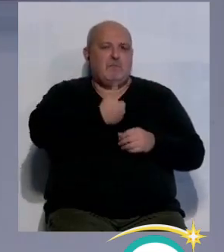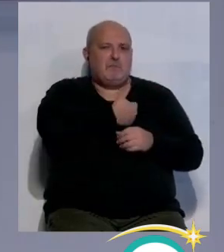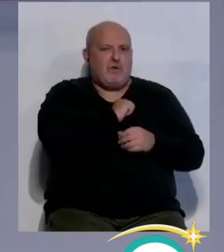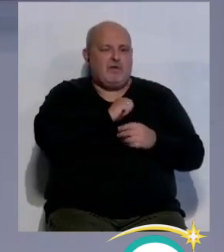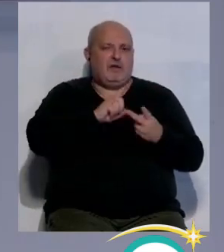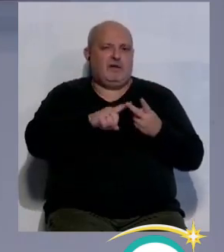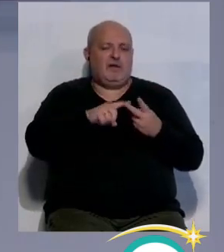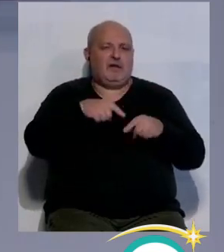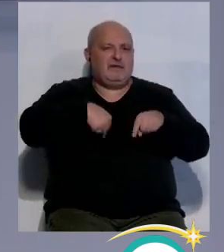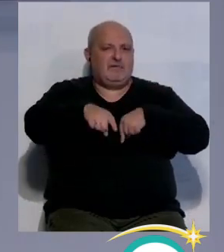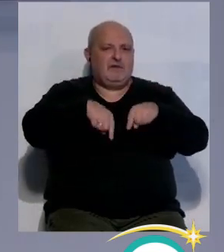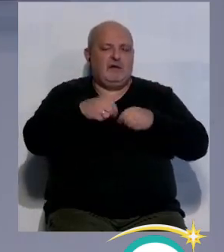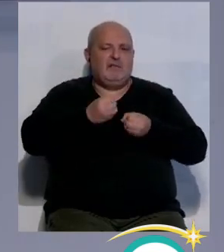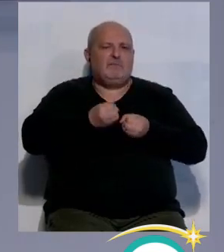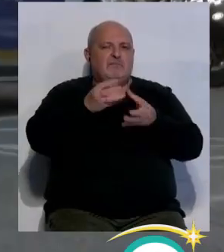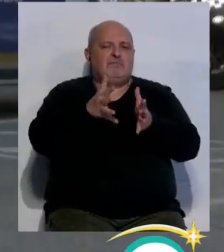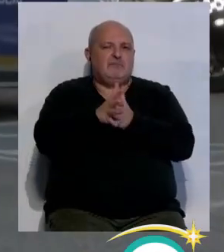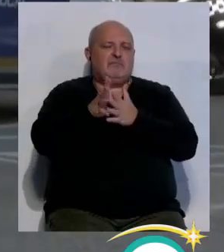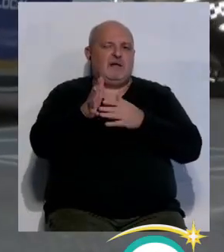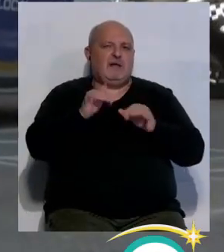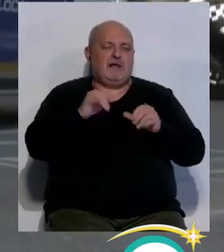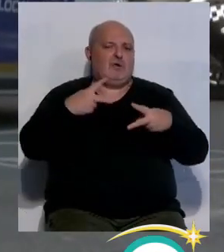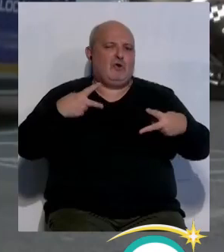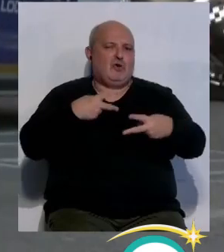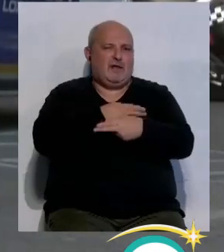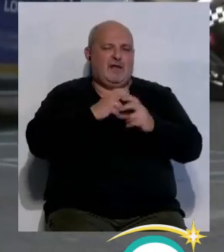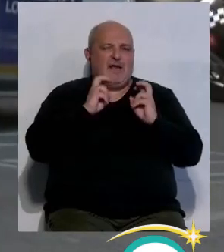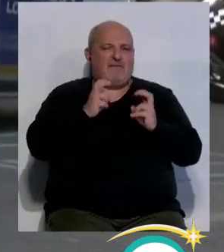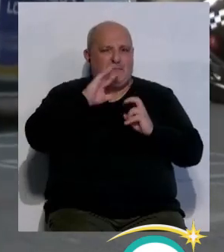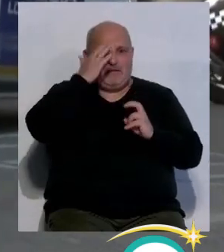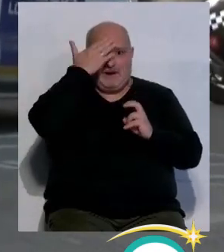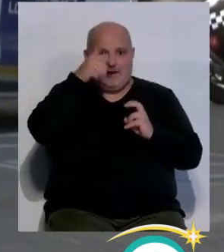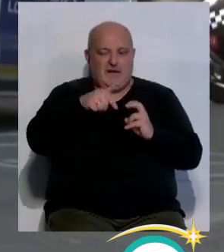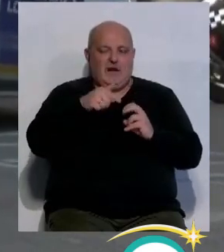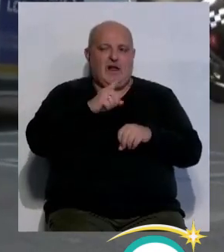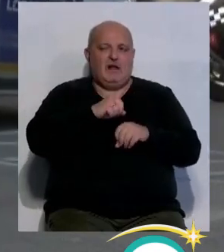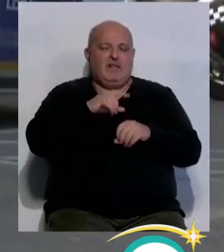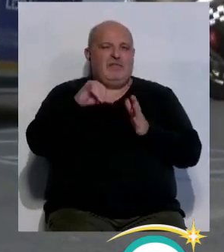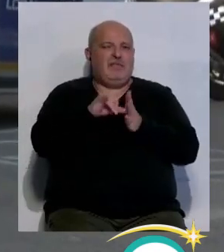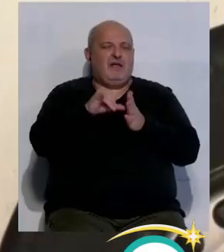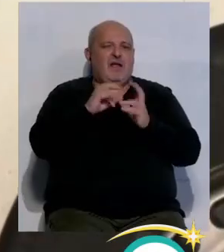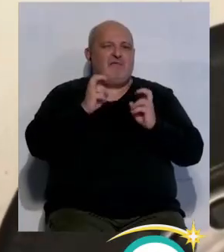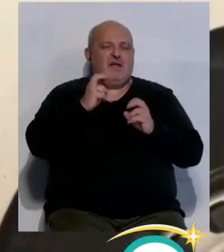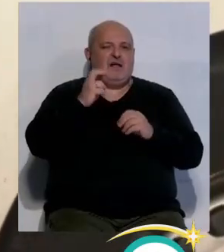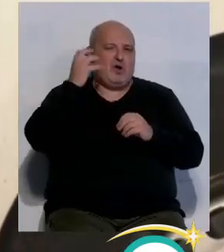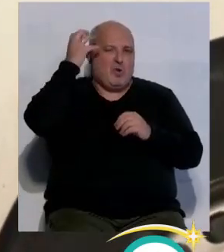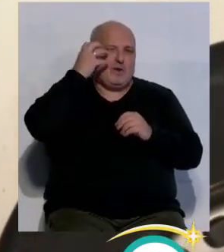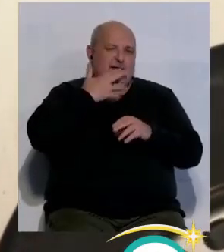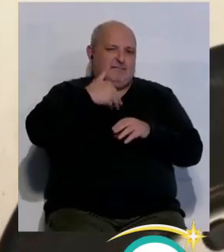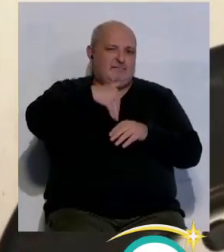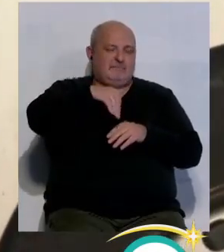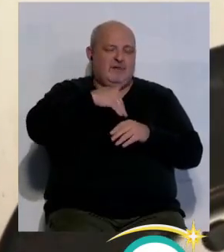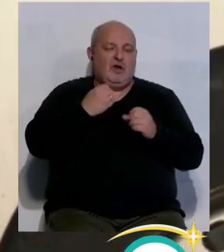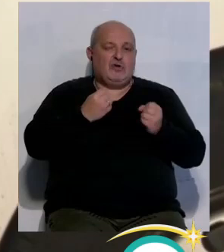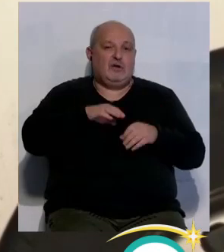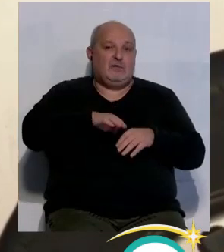Policía Local y Tráfico han informado de que quedará cortada la avenida principal a la altura de la avenida de La Coruña, siendo desviados